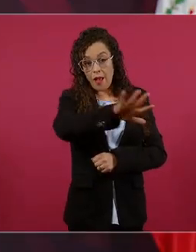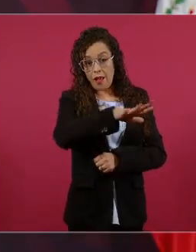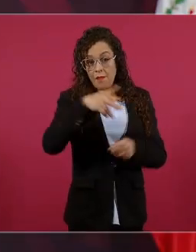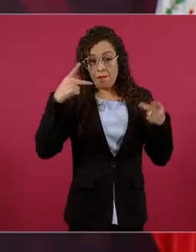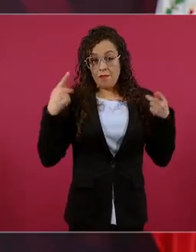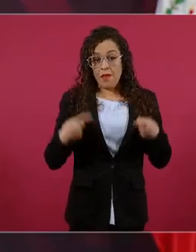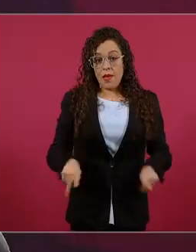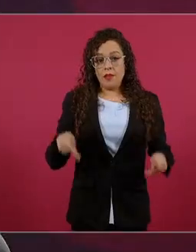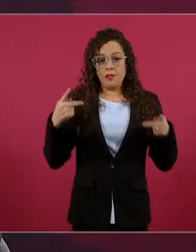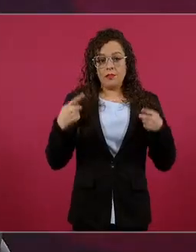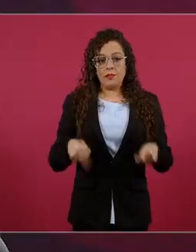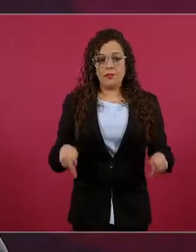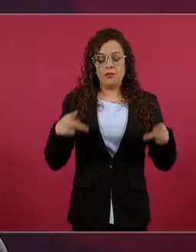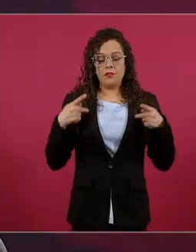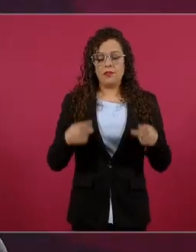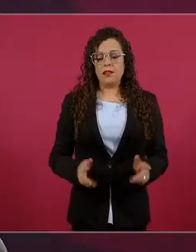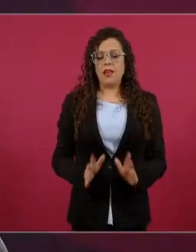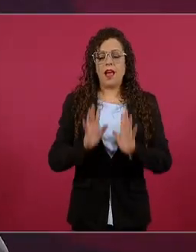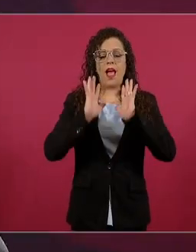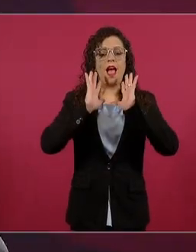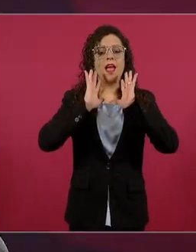su pueblo muy consciente,